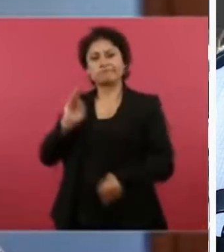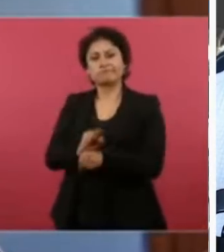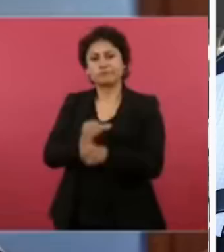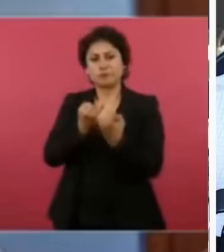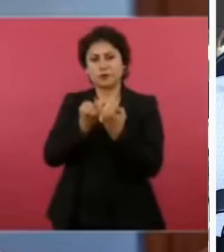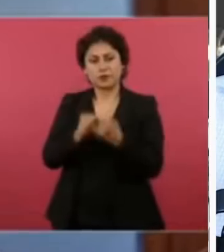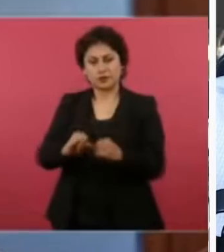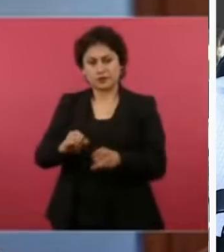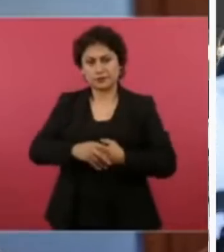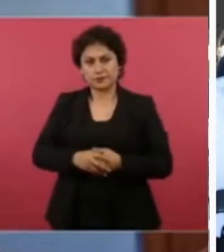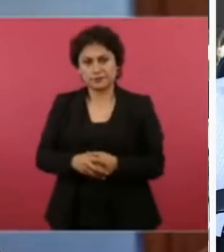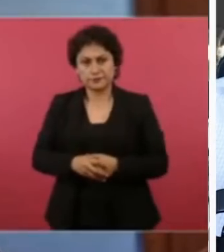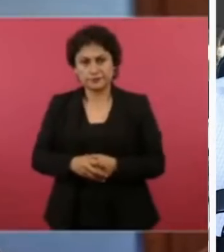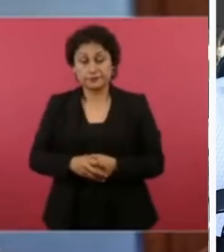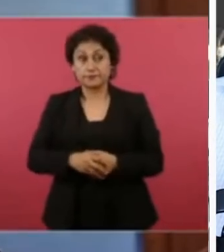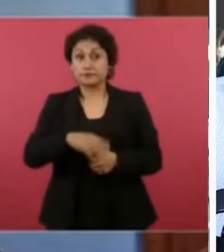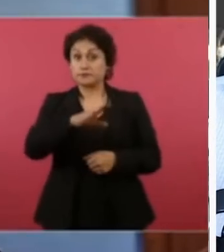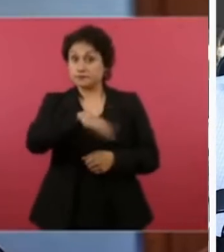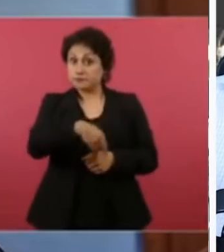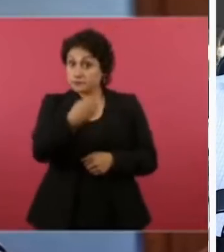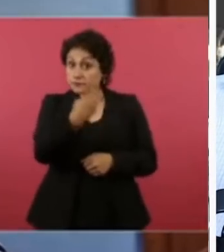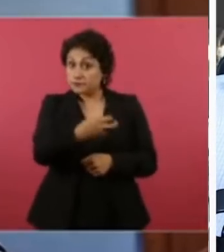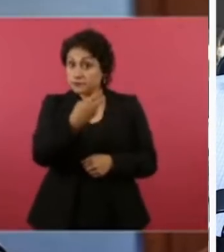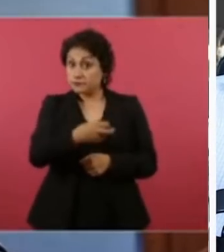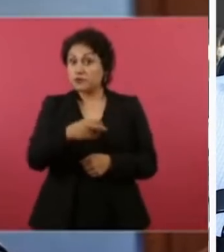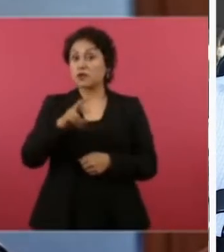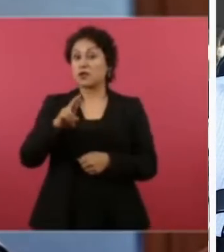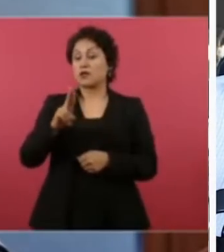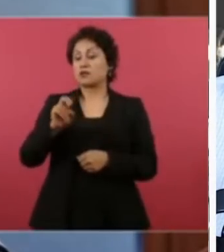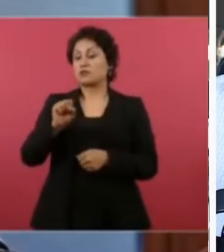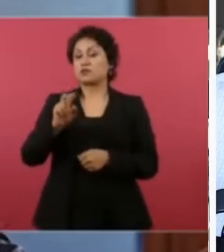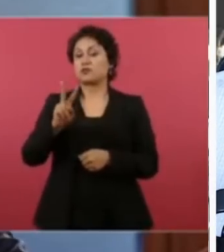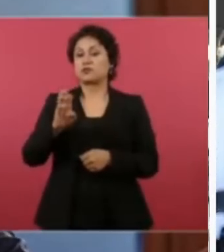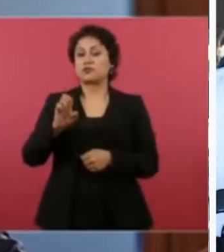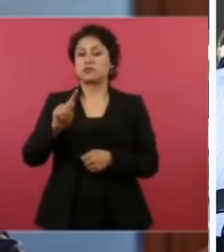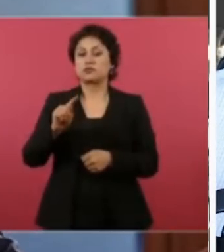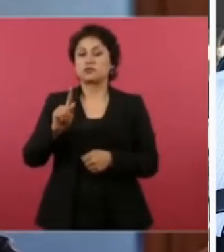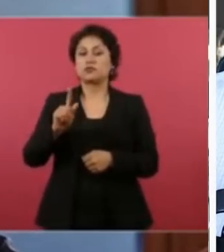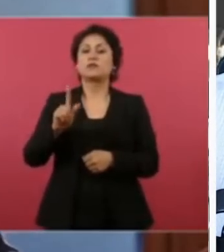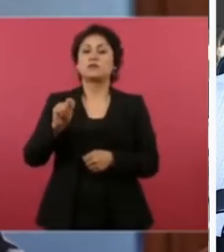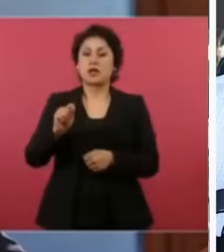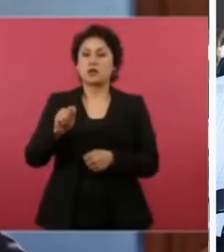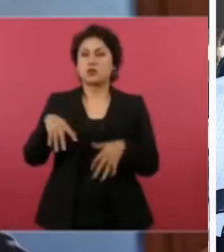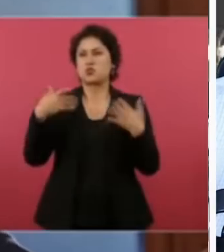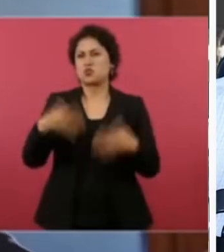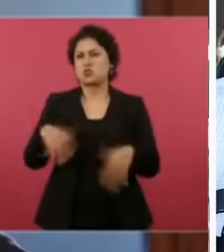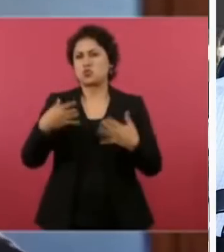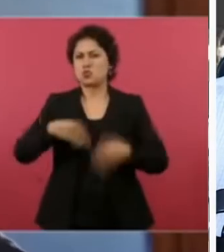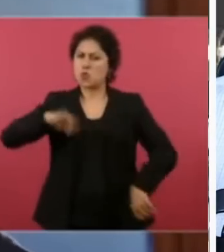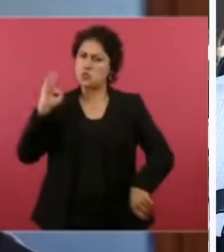soberanía. Por cierto, el presidente Roosevelt fue un titán de las